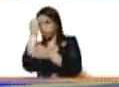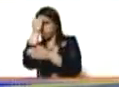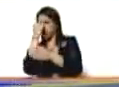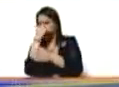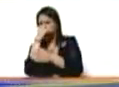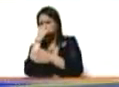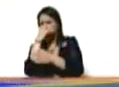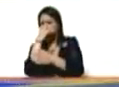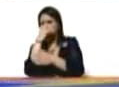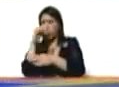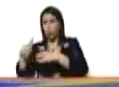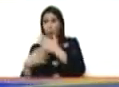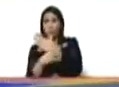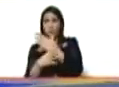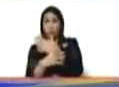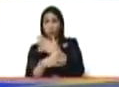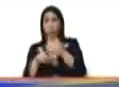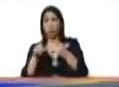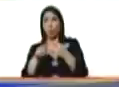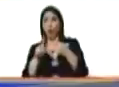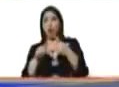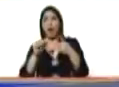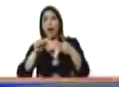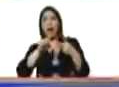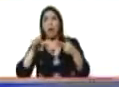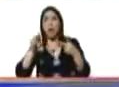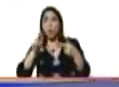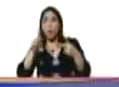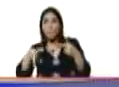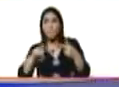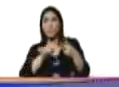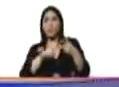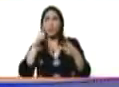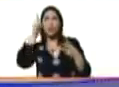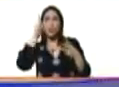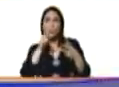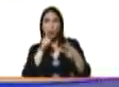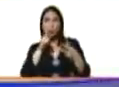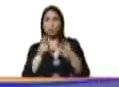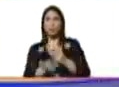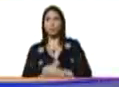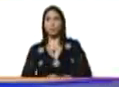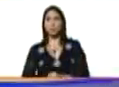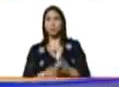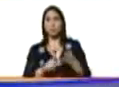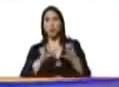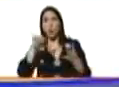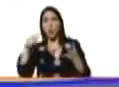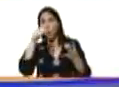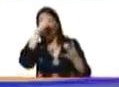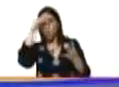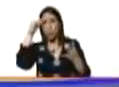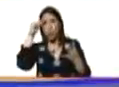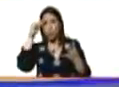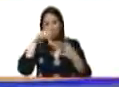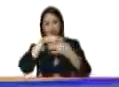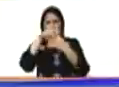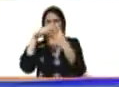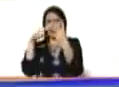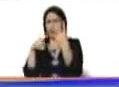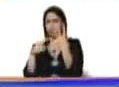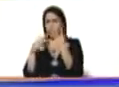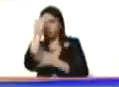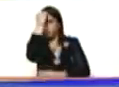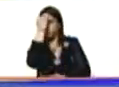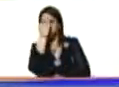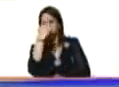Guaidó, el Ramos Alú, el Leopoldo López, el Julio Borges, el cuarteto de mafiosos,